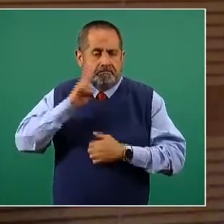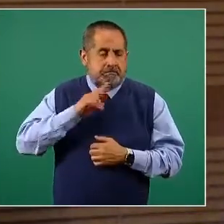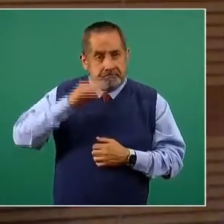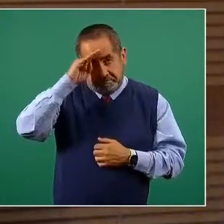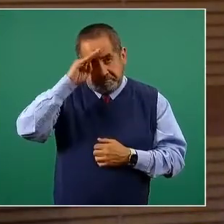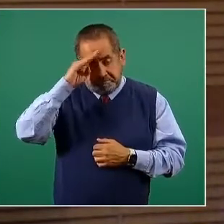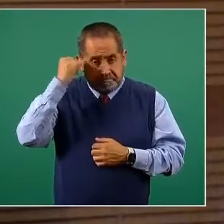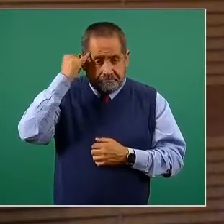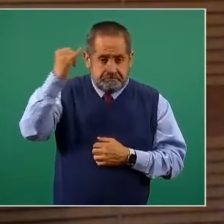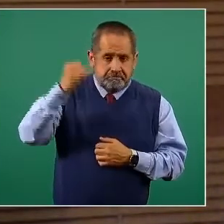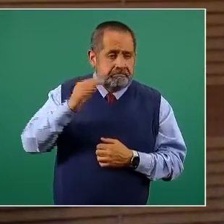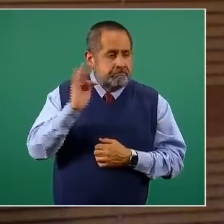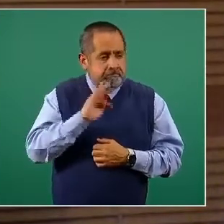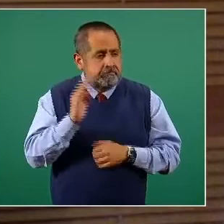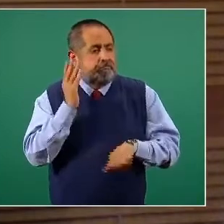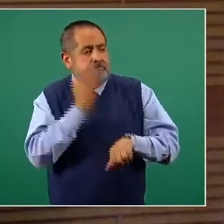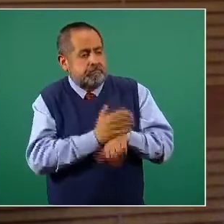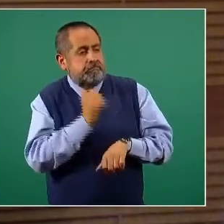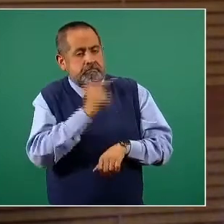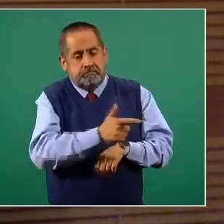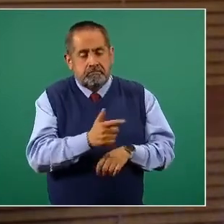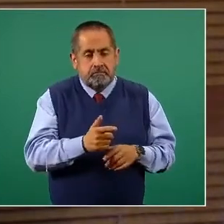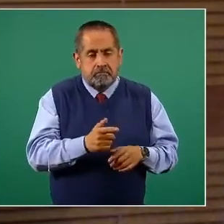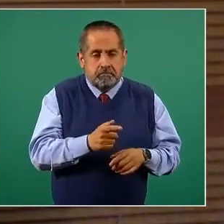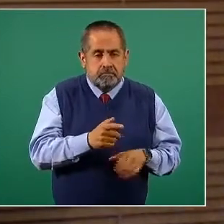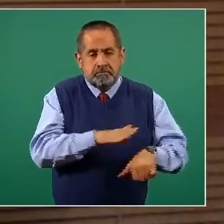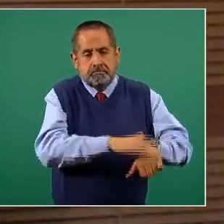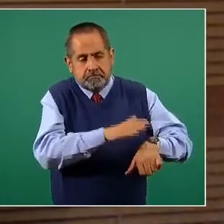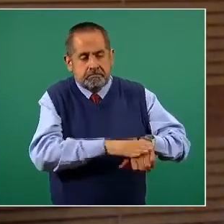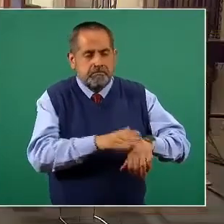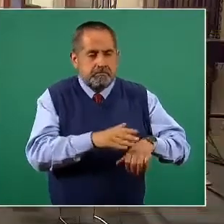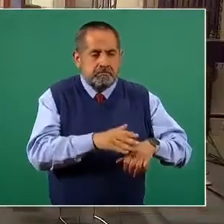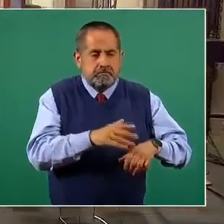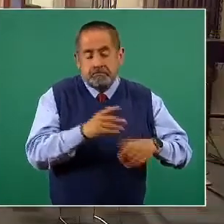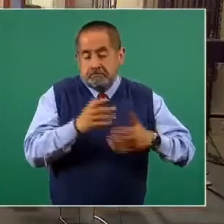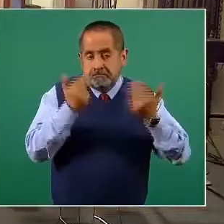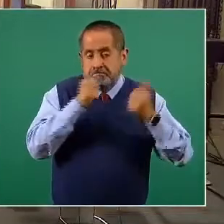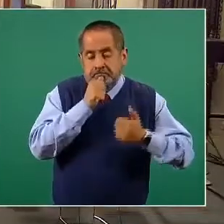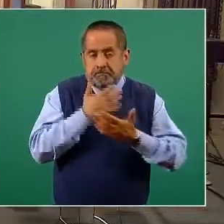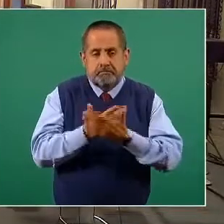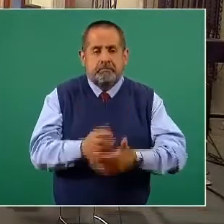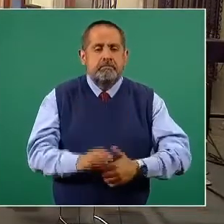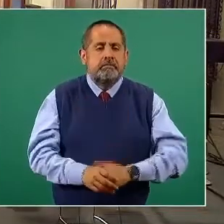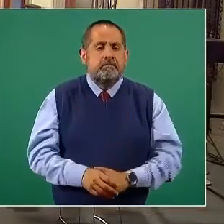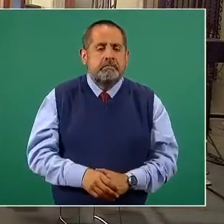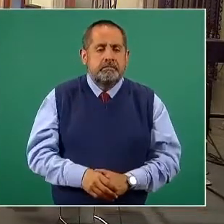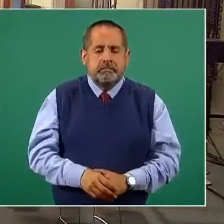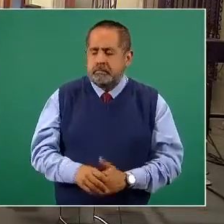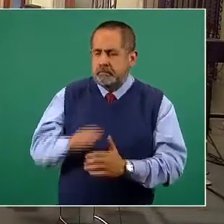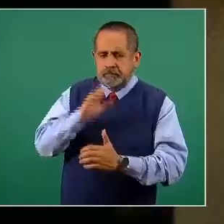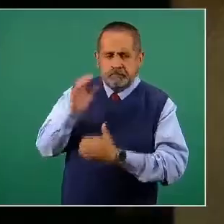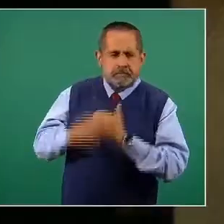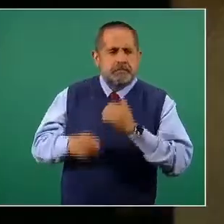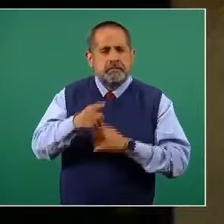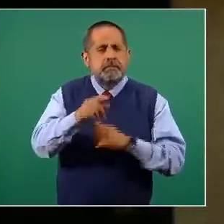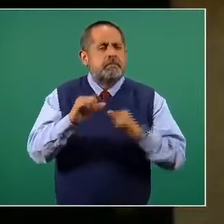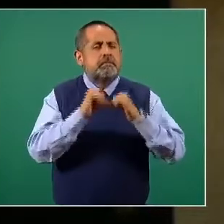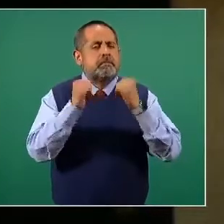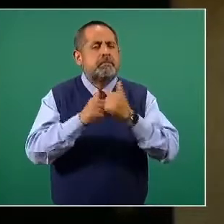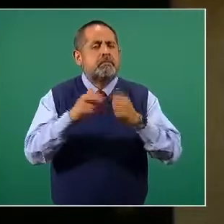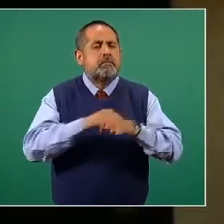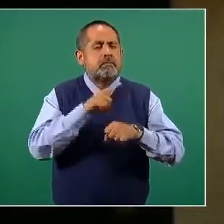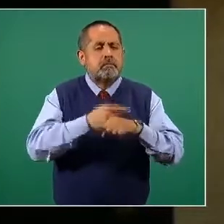considerando sanción alguna, sino recomendación para seguir los protocolos. Ok, ya para terminar, la Asociación Nacional de